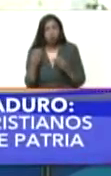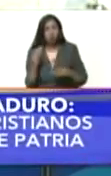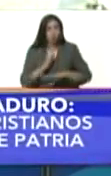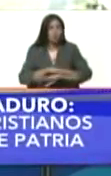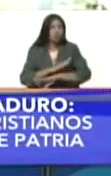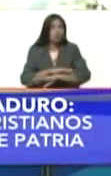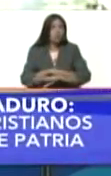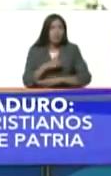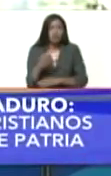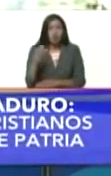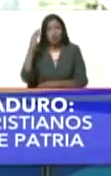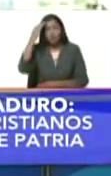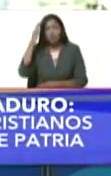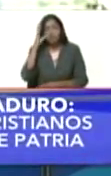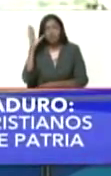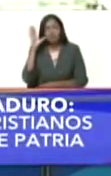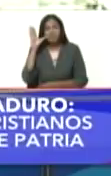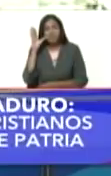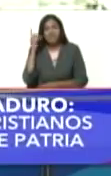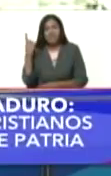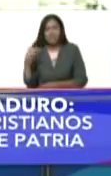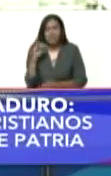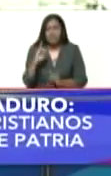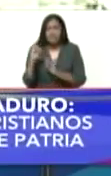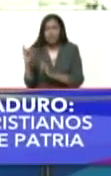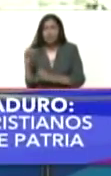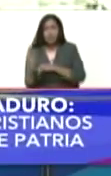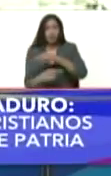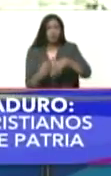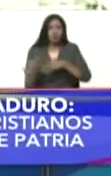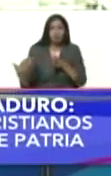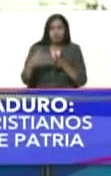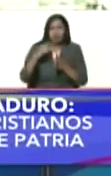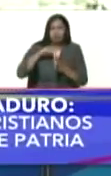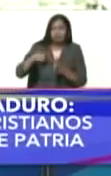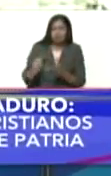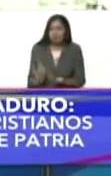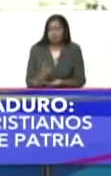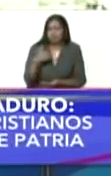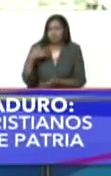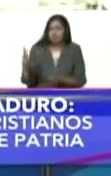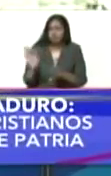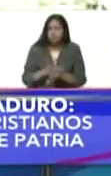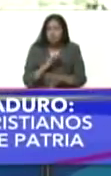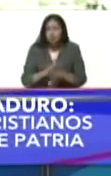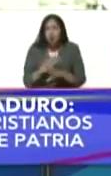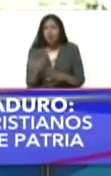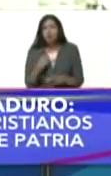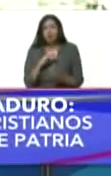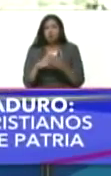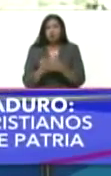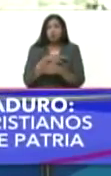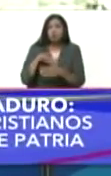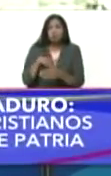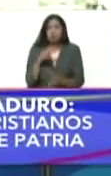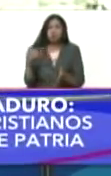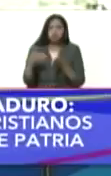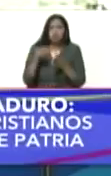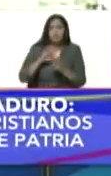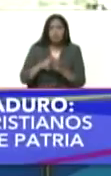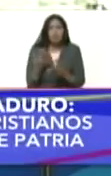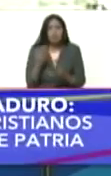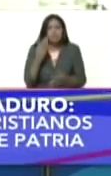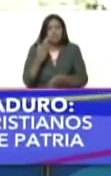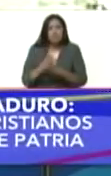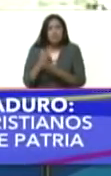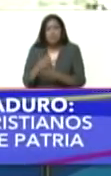de Michelle Bachelet. ¿Qué tiene Michelle Bachelet contra la revolución bolivariana? ¿Qué guarda ella contra nosotros? ¿Por qué su